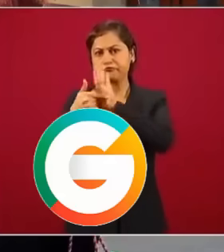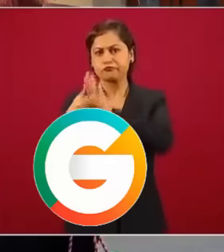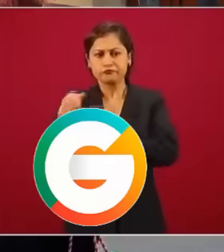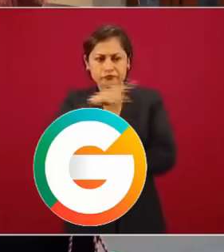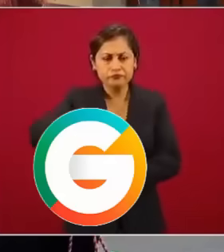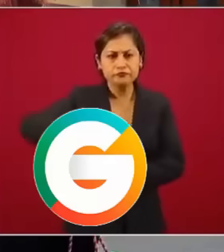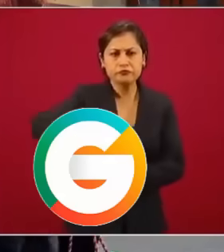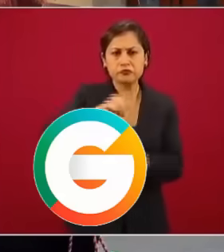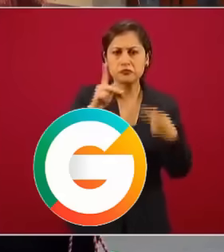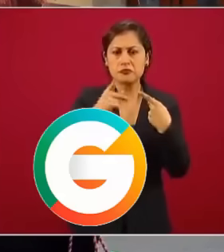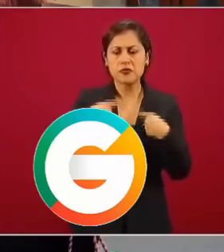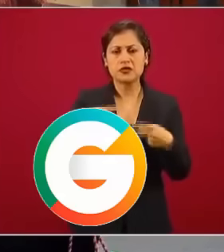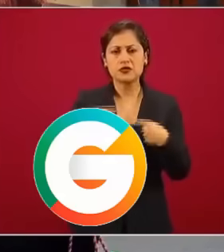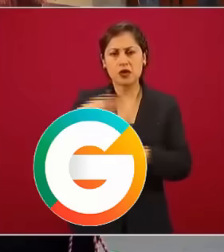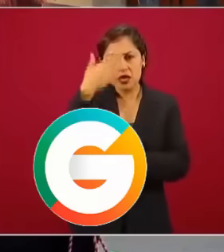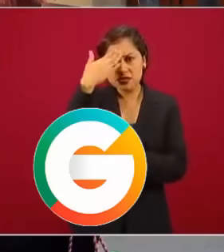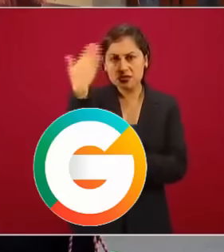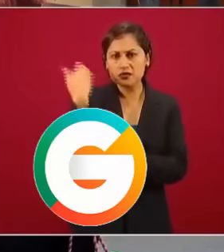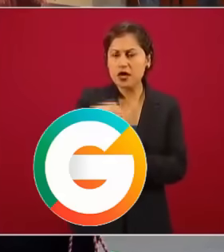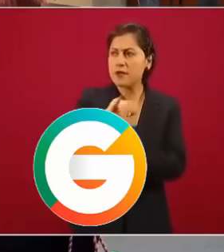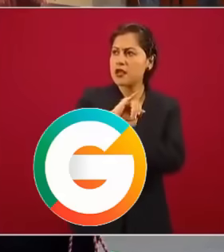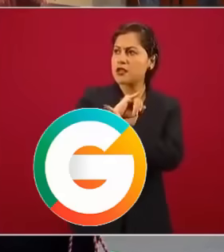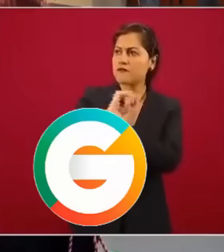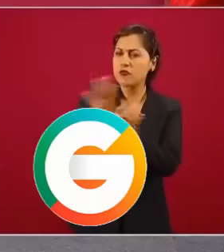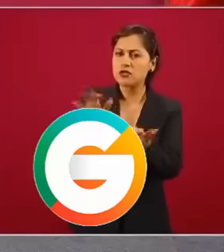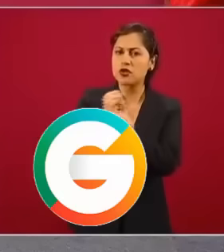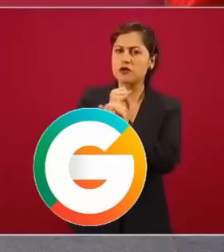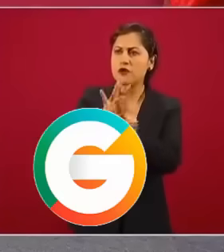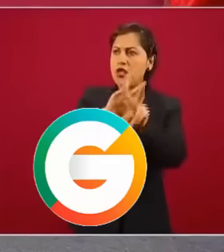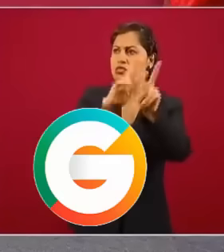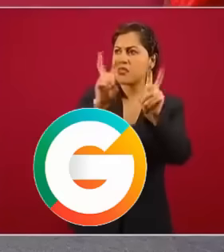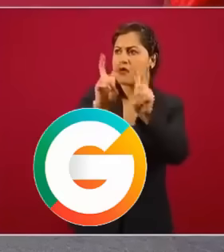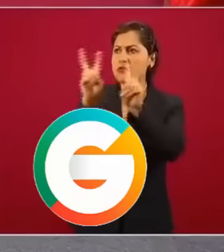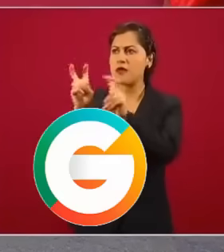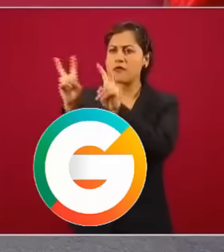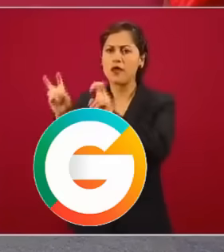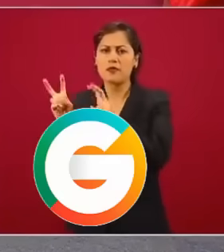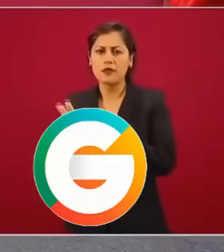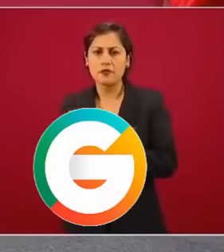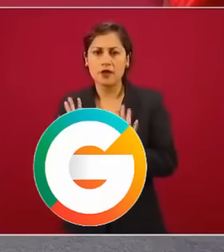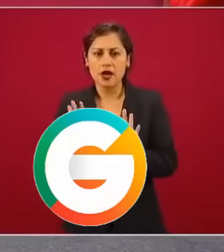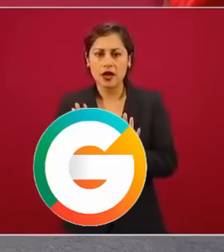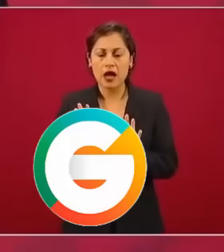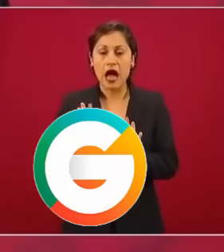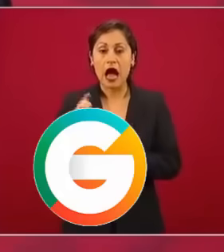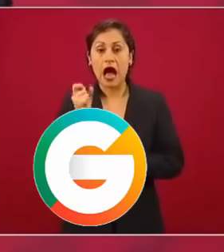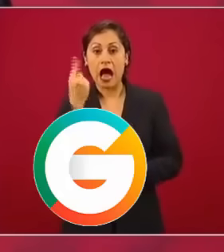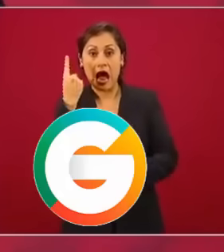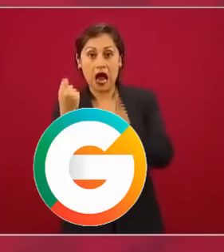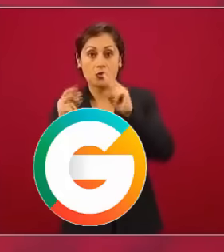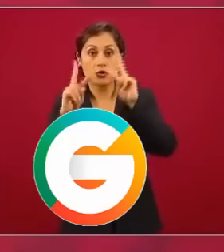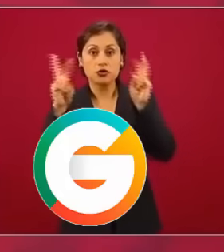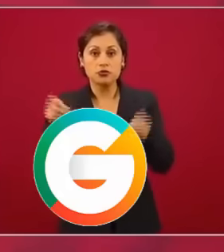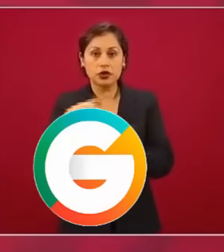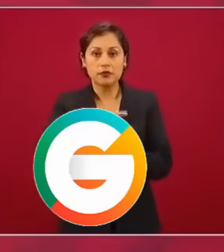Y lo que no se sabe lo inventan, pero digo, tenemos